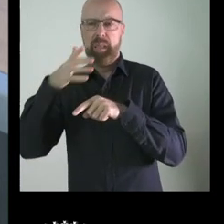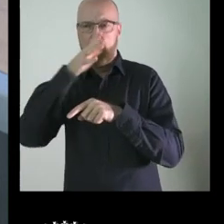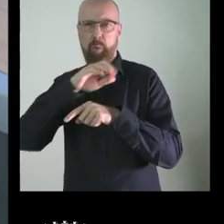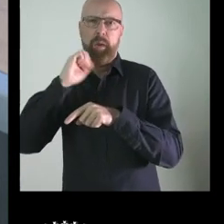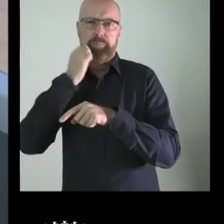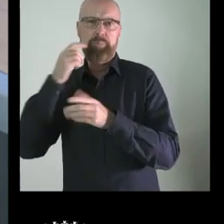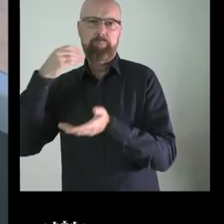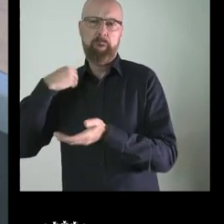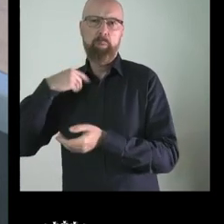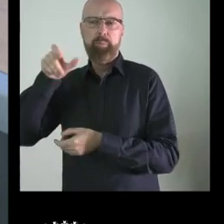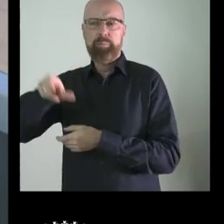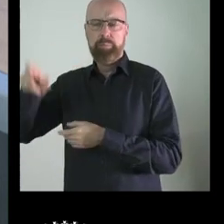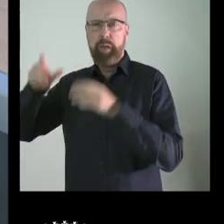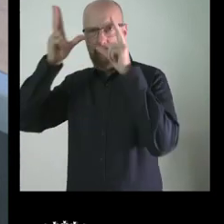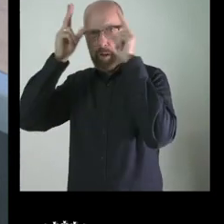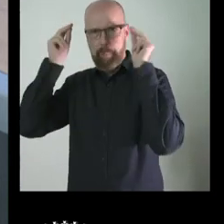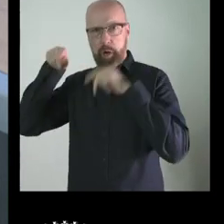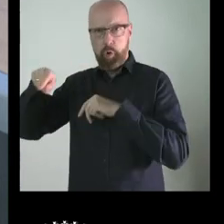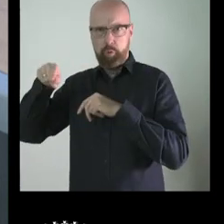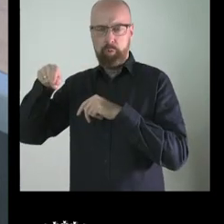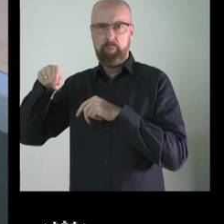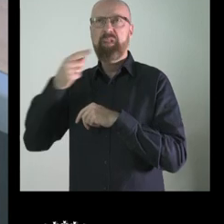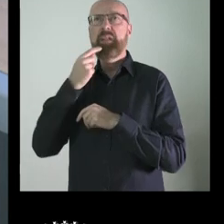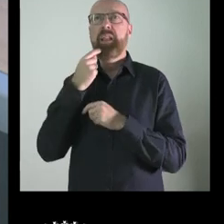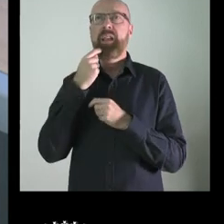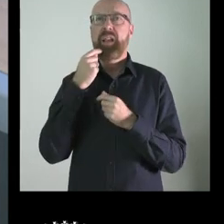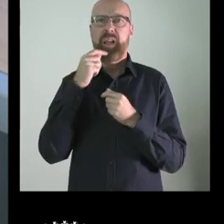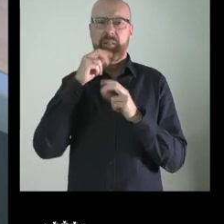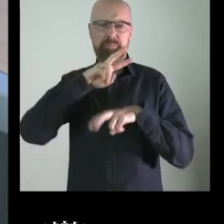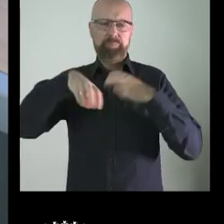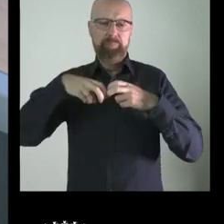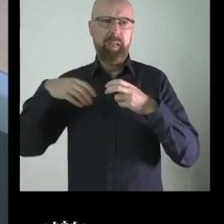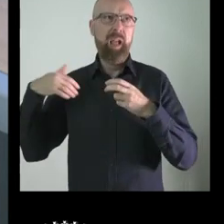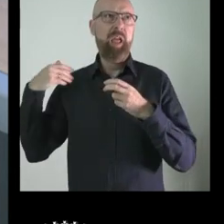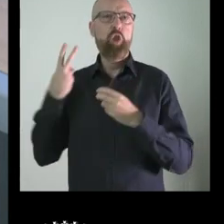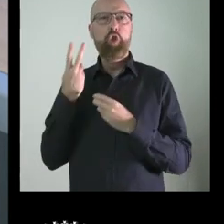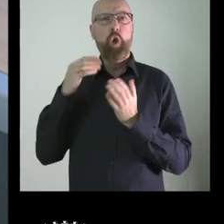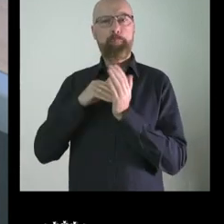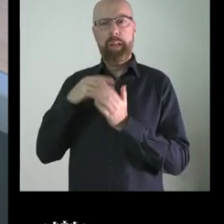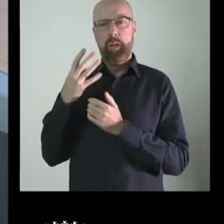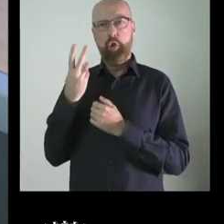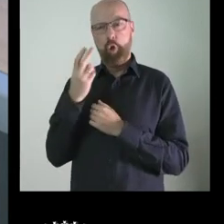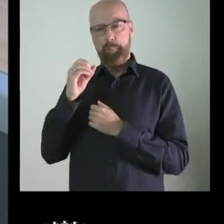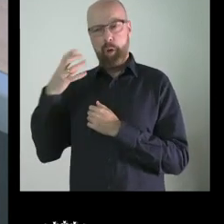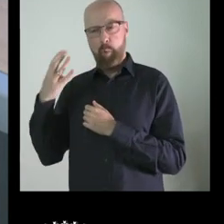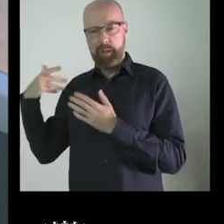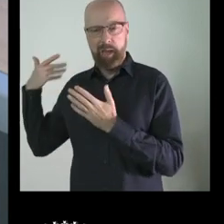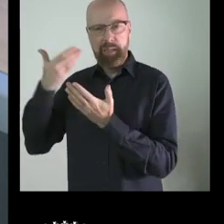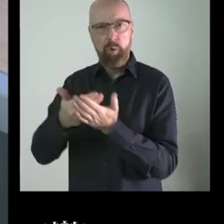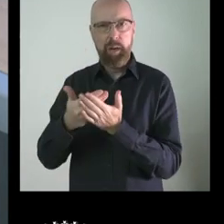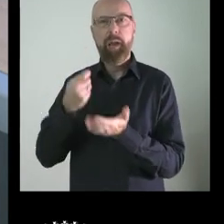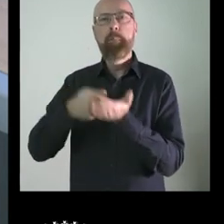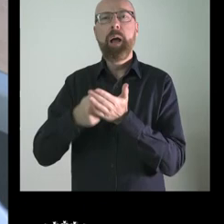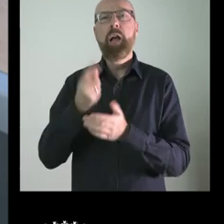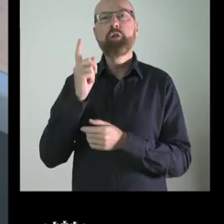que dice que no se no se actualizan desde el año 2004 al parecer desde ese año se les paga solo 0.19